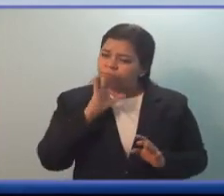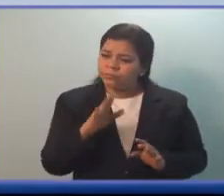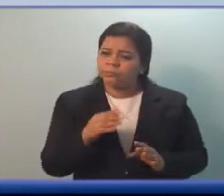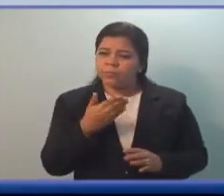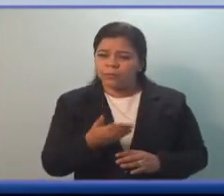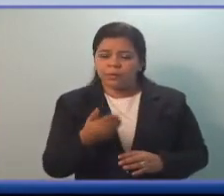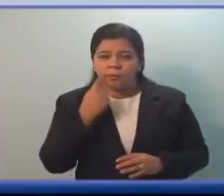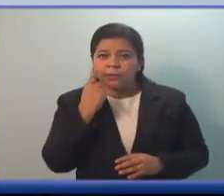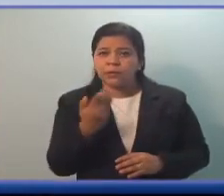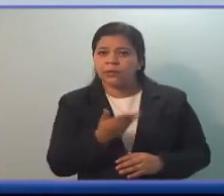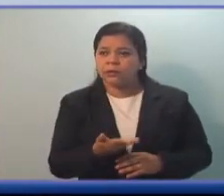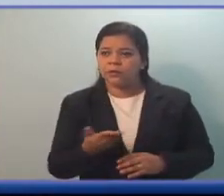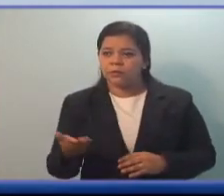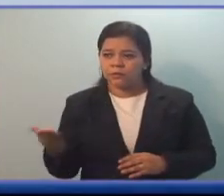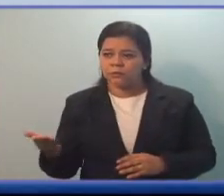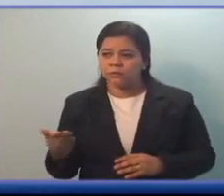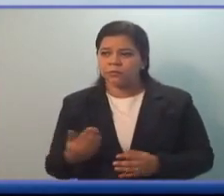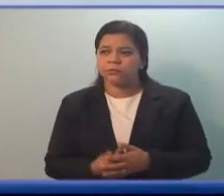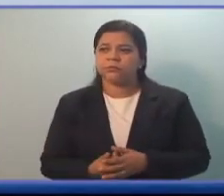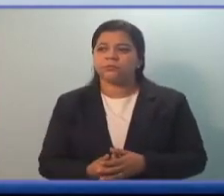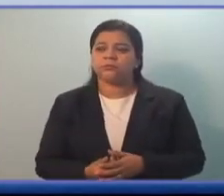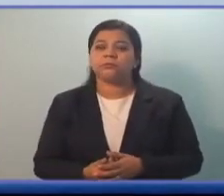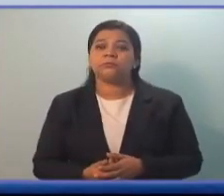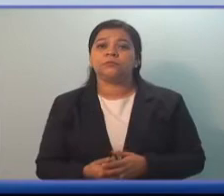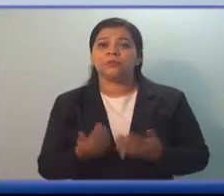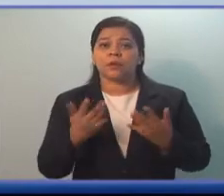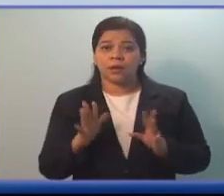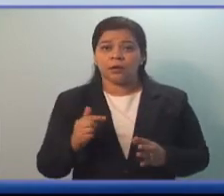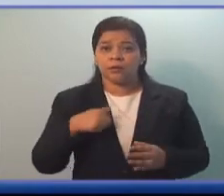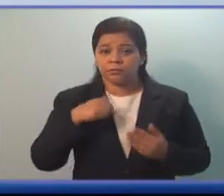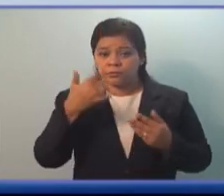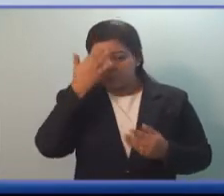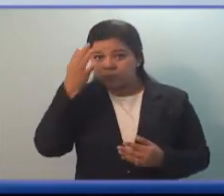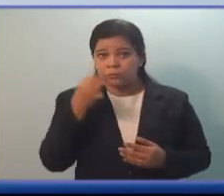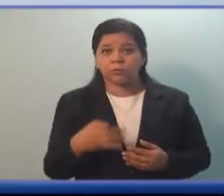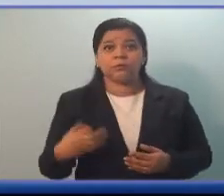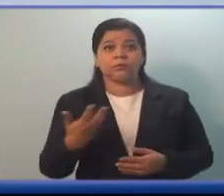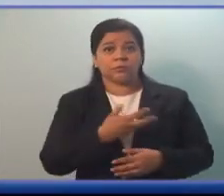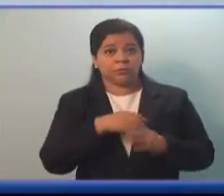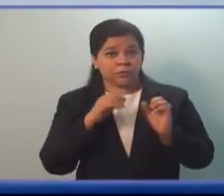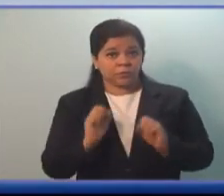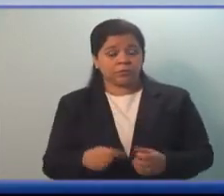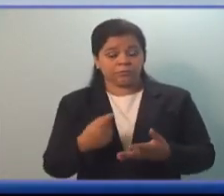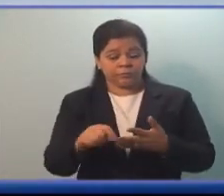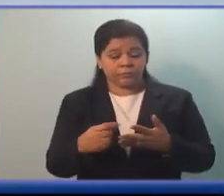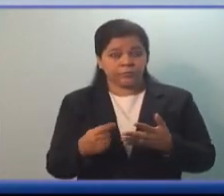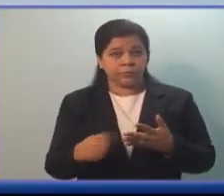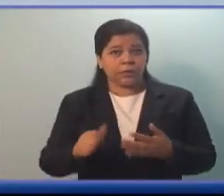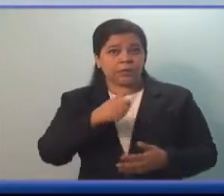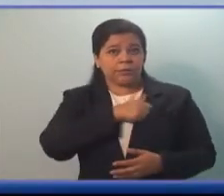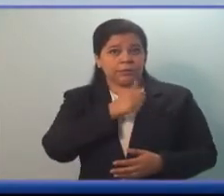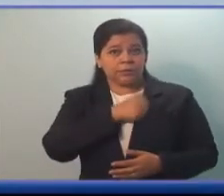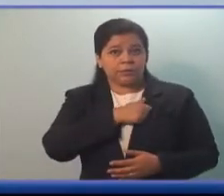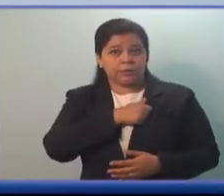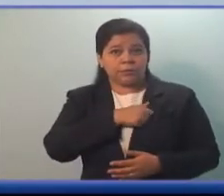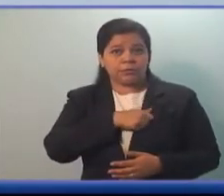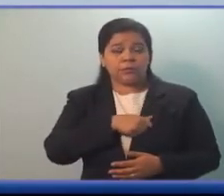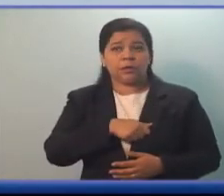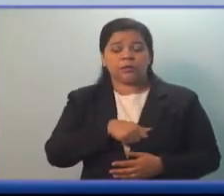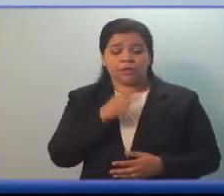parece interesante la pregunta, dentro de las cosas que sí creo que debe revisarse, es la función de la unidad